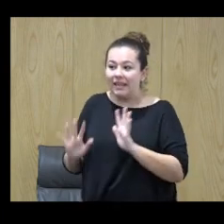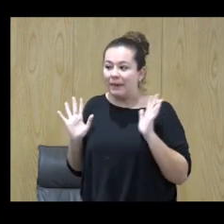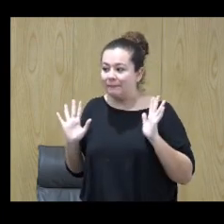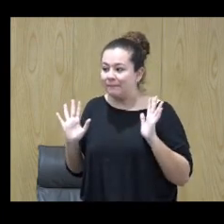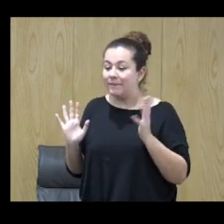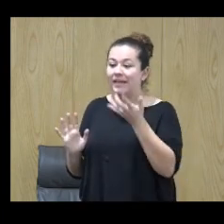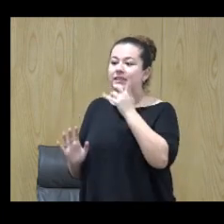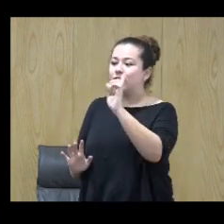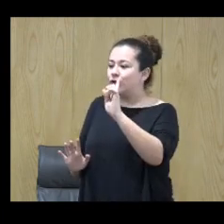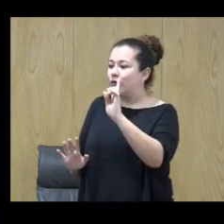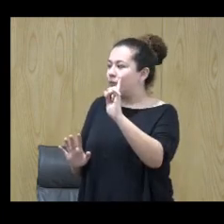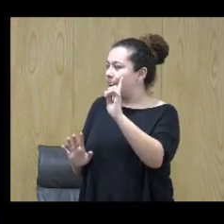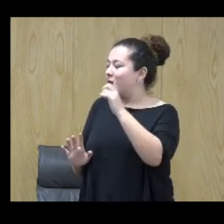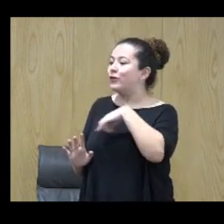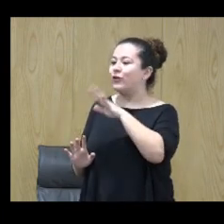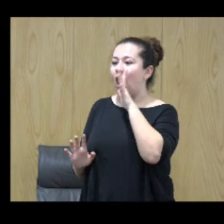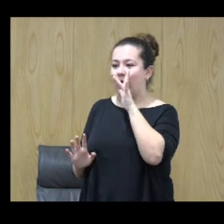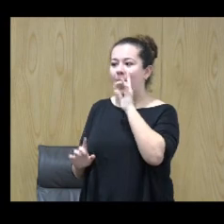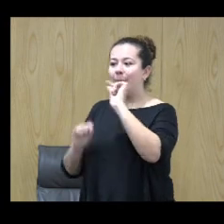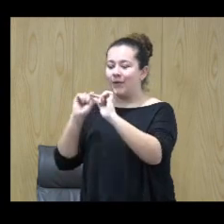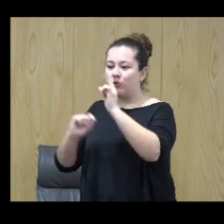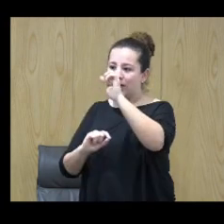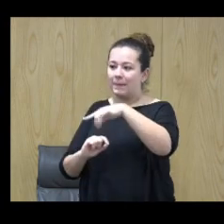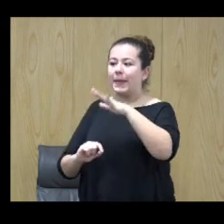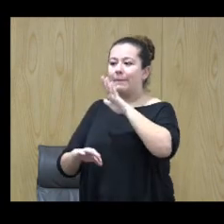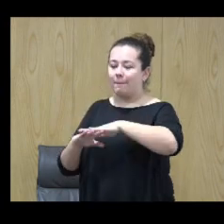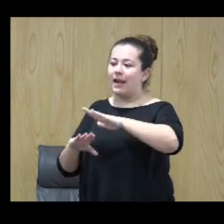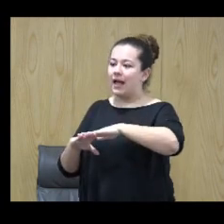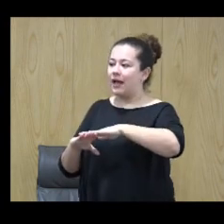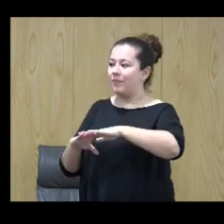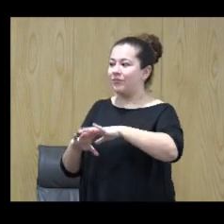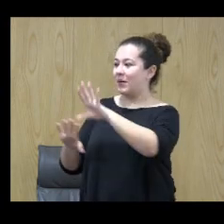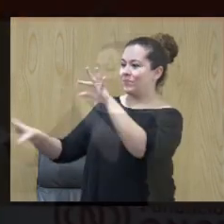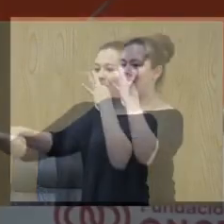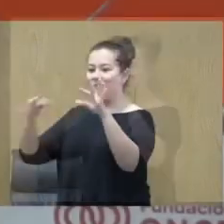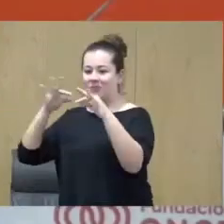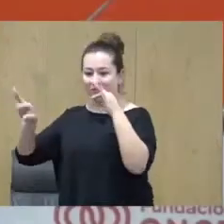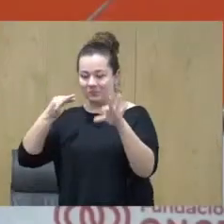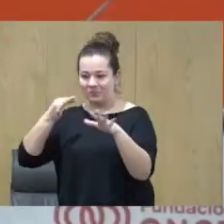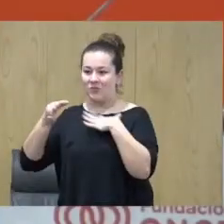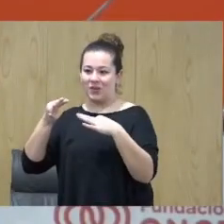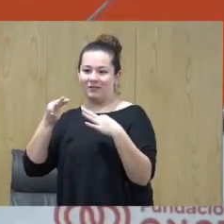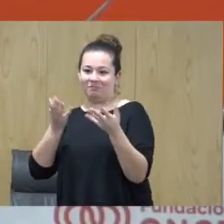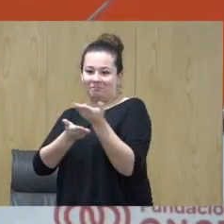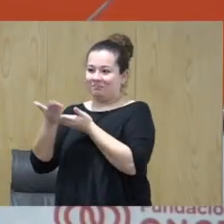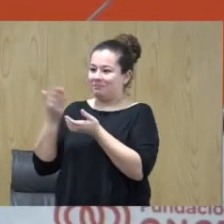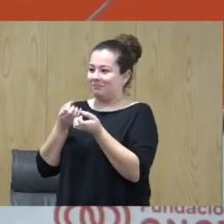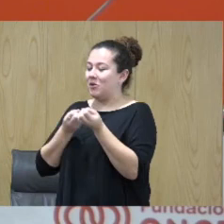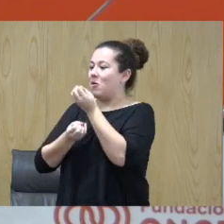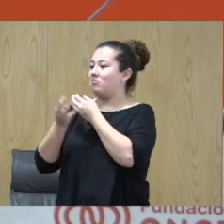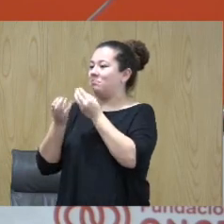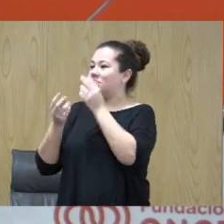si no, tenemos ahora unos minutitos también para un picoteo y podemos compartir alguna